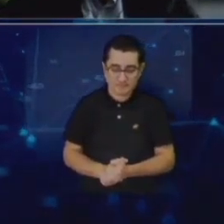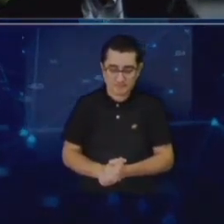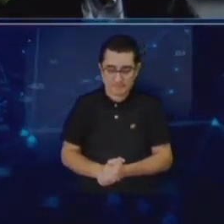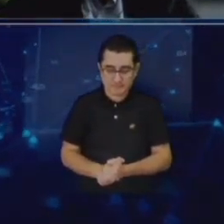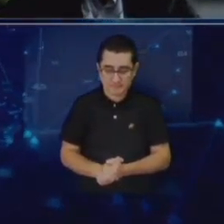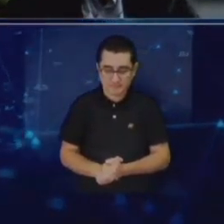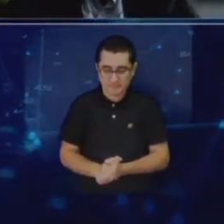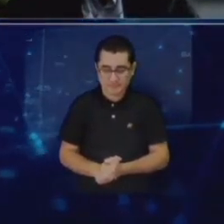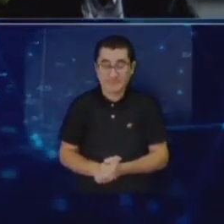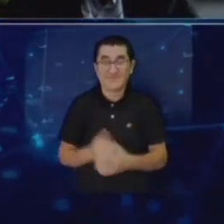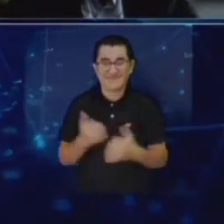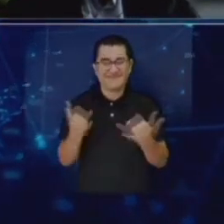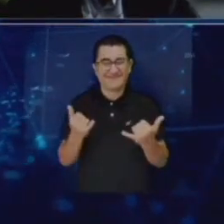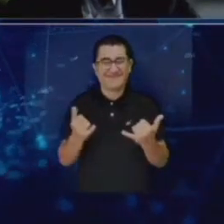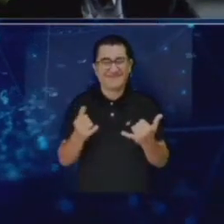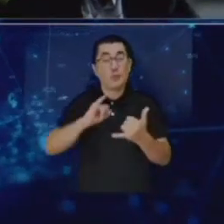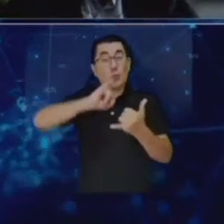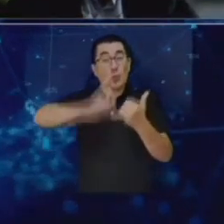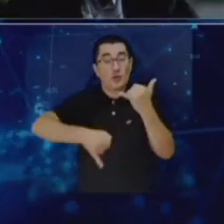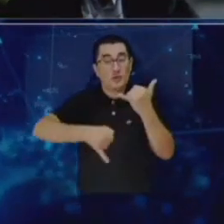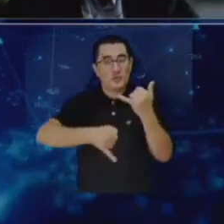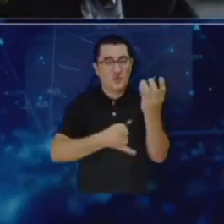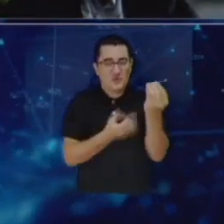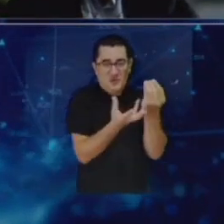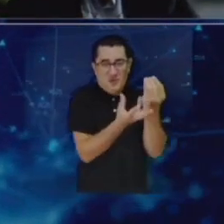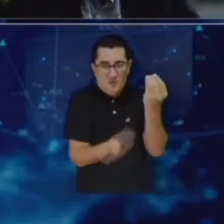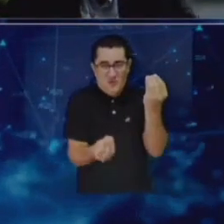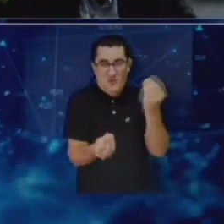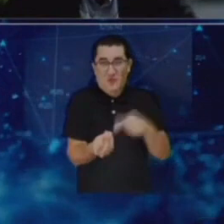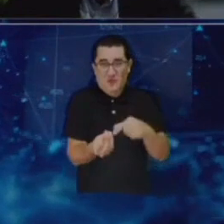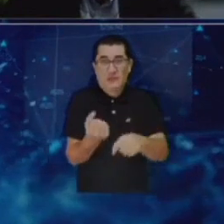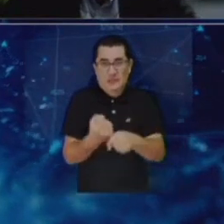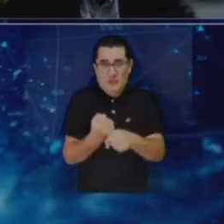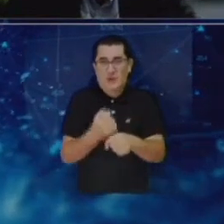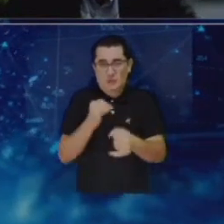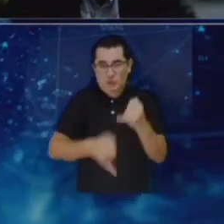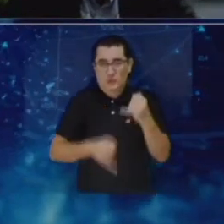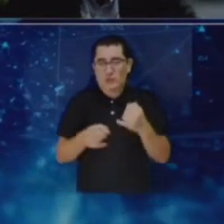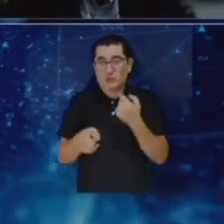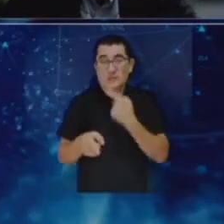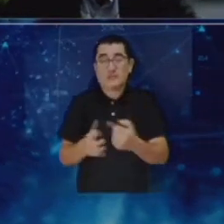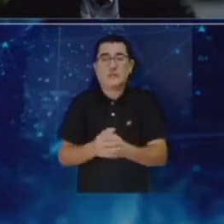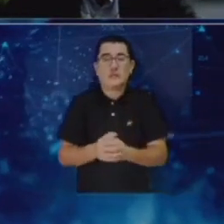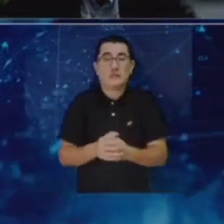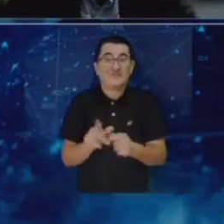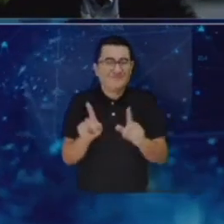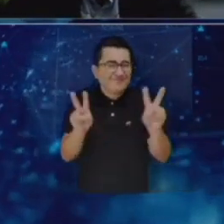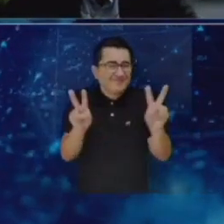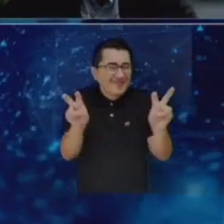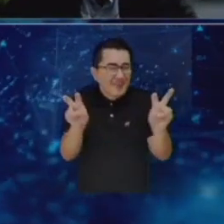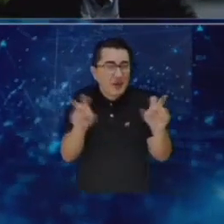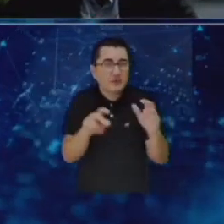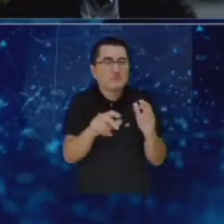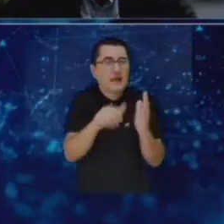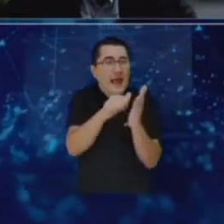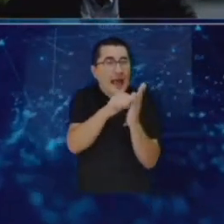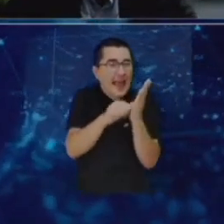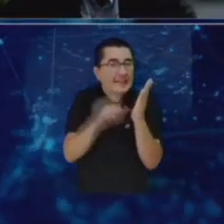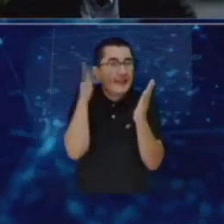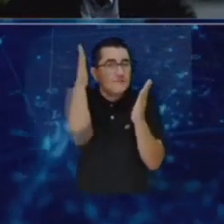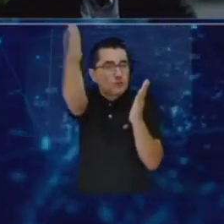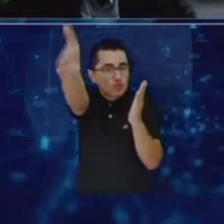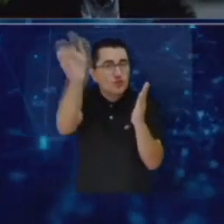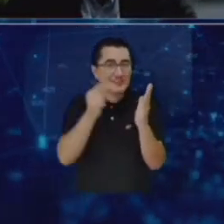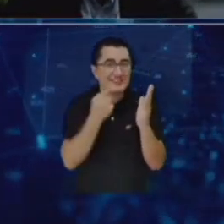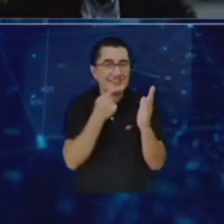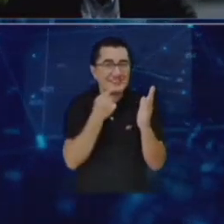Ya entrando al último subgrupo de trabajo, que son precisamente los temas de la agenda futura, pero también temas